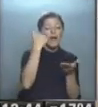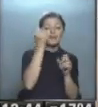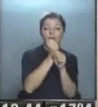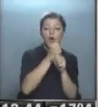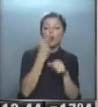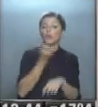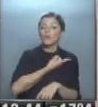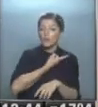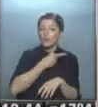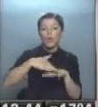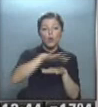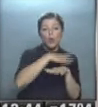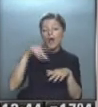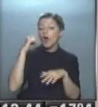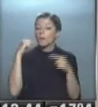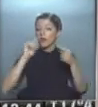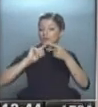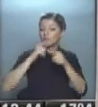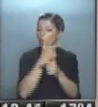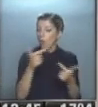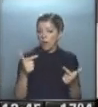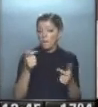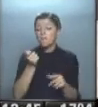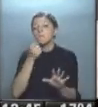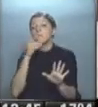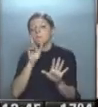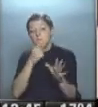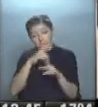en contacto con hombres, exceptuándose los hospitales.